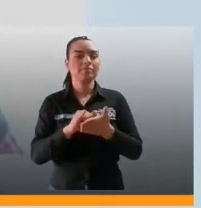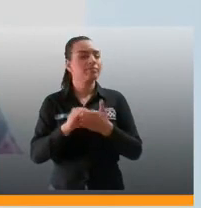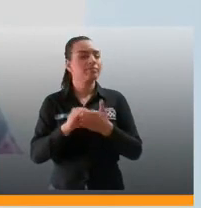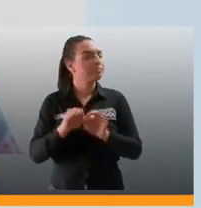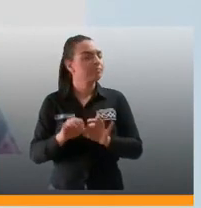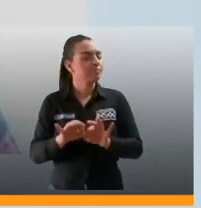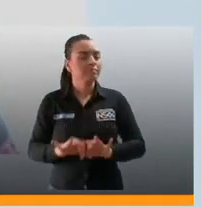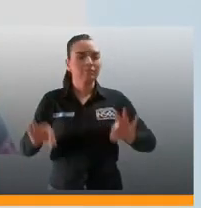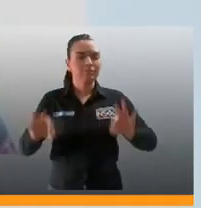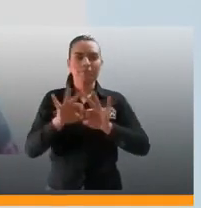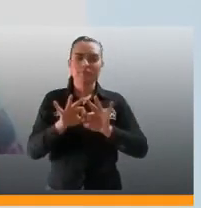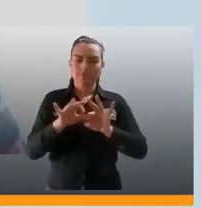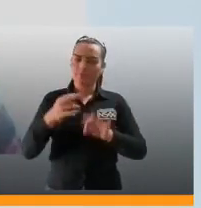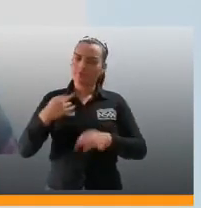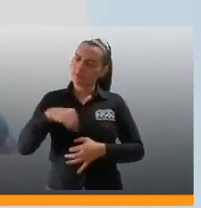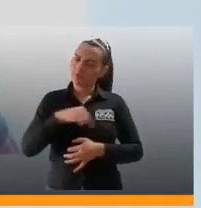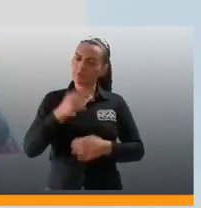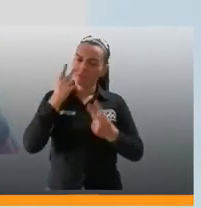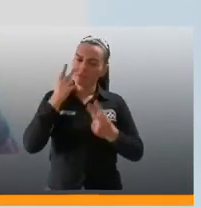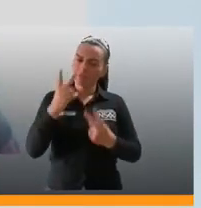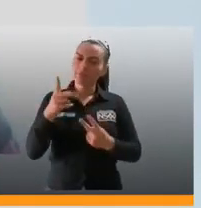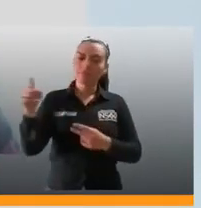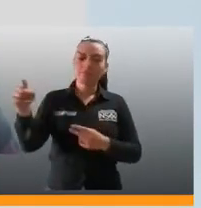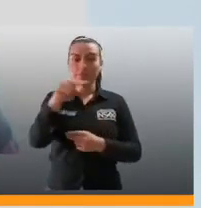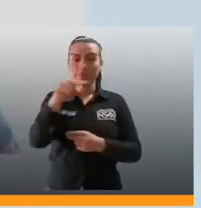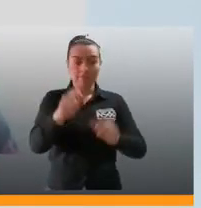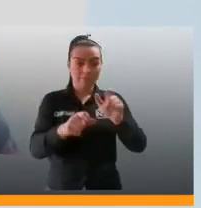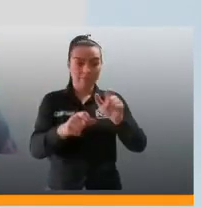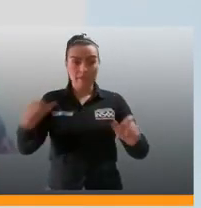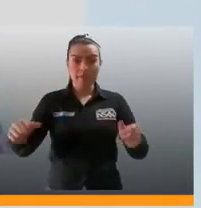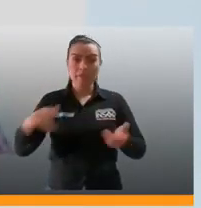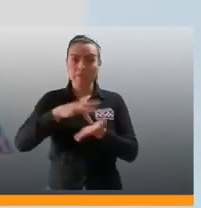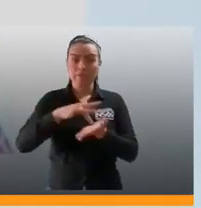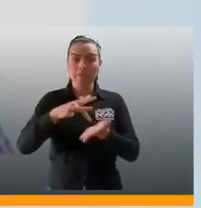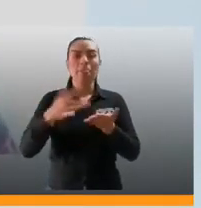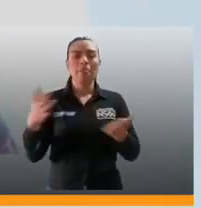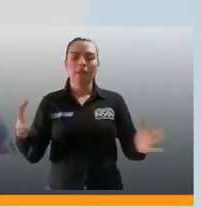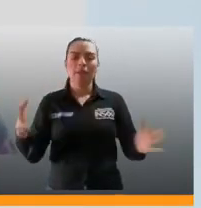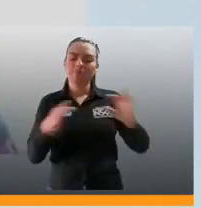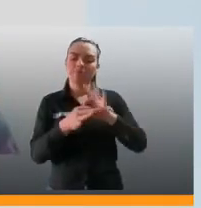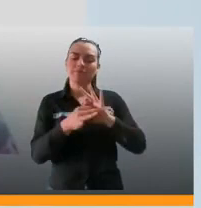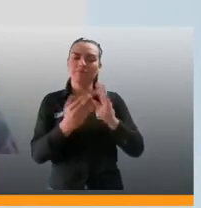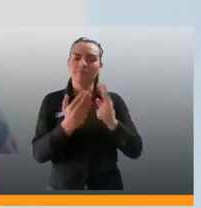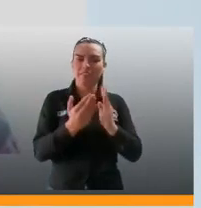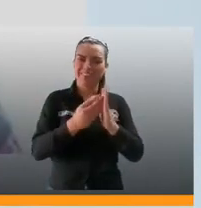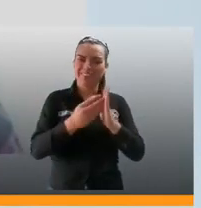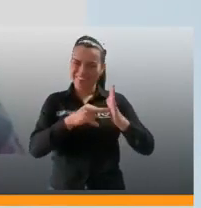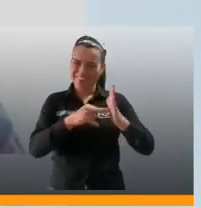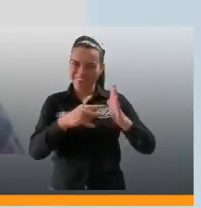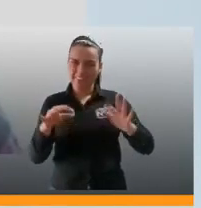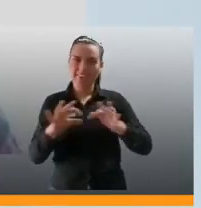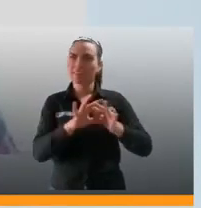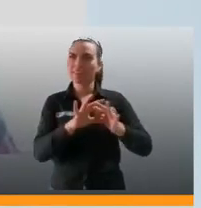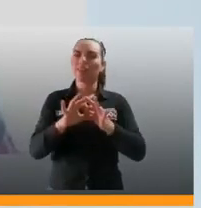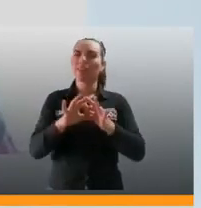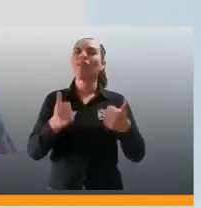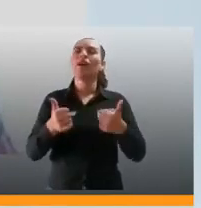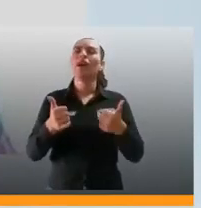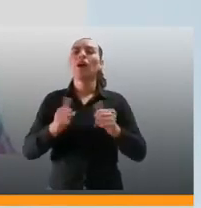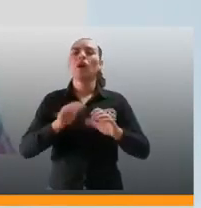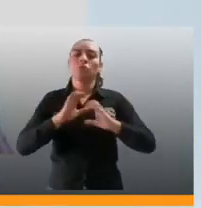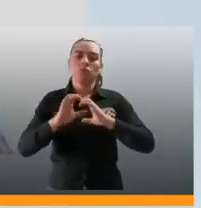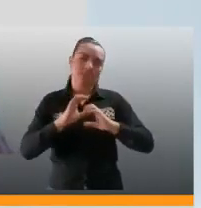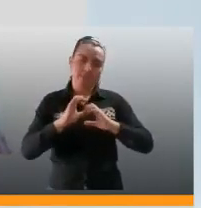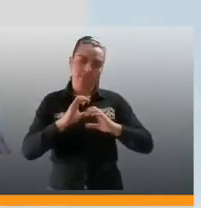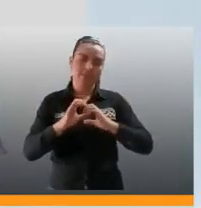que ven los participantes para la educación mediada por tecnología es la comunicación, Bien lo decíamos, de que